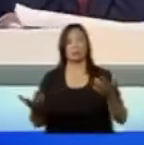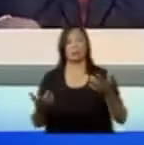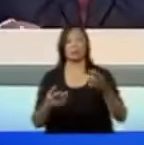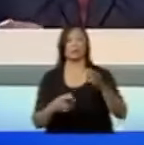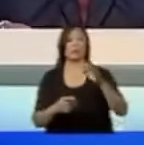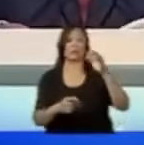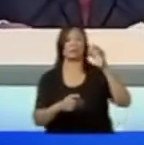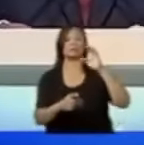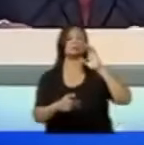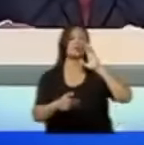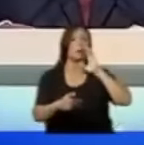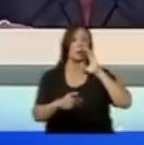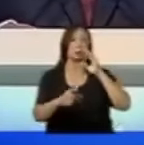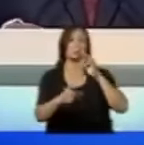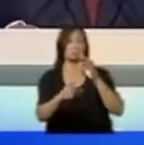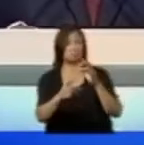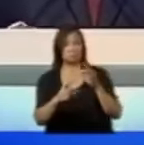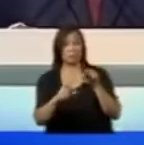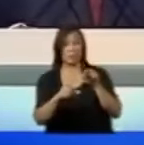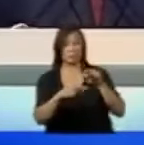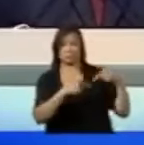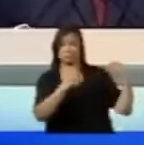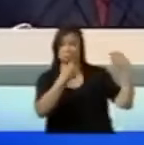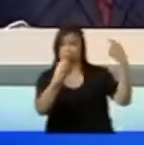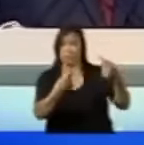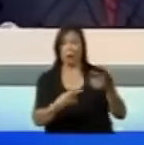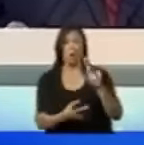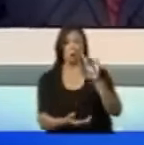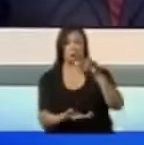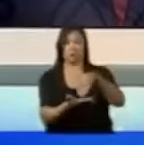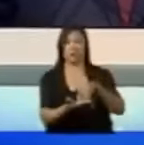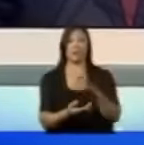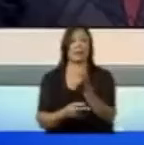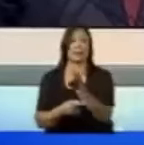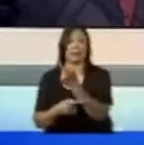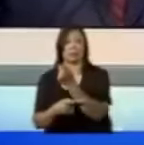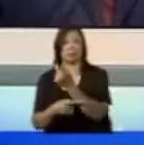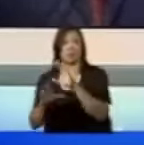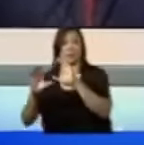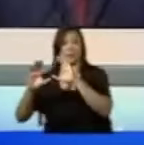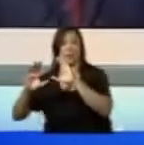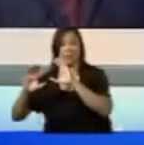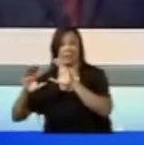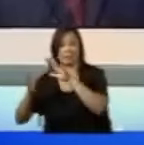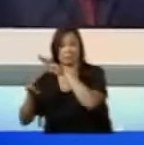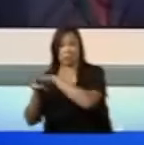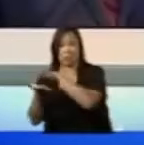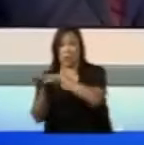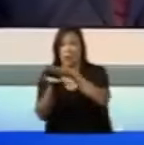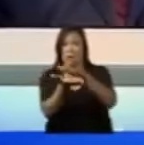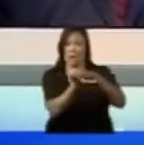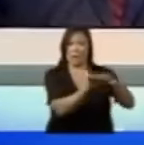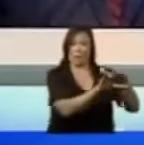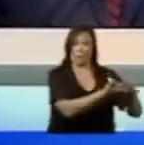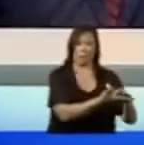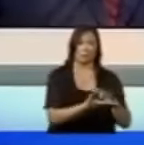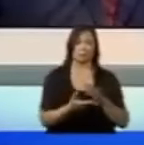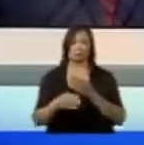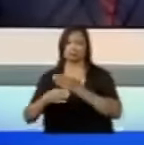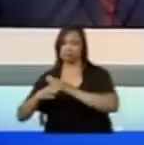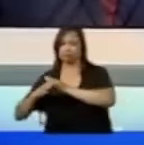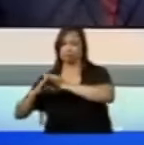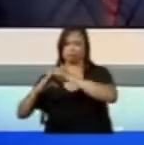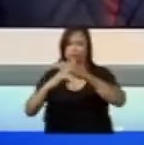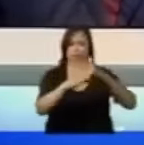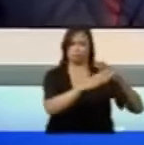desde Cristóbal Colón. Dejamos entre 8.000 a 11.000 aulas en un proceso de